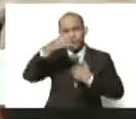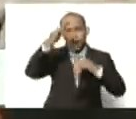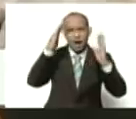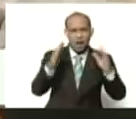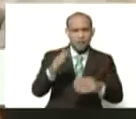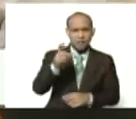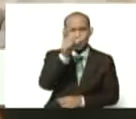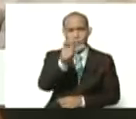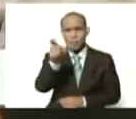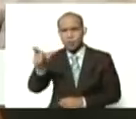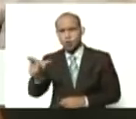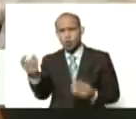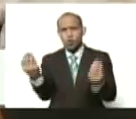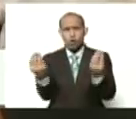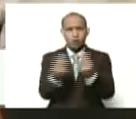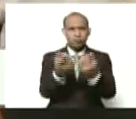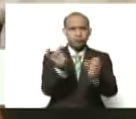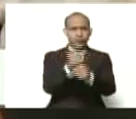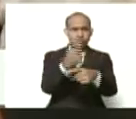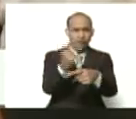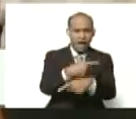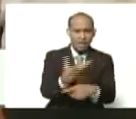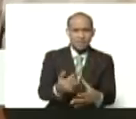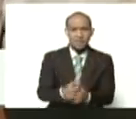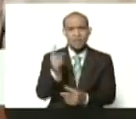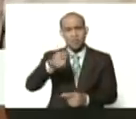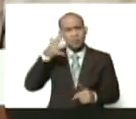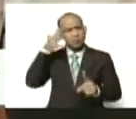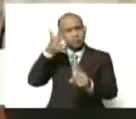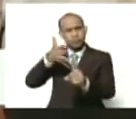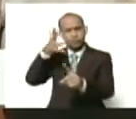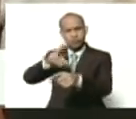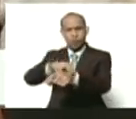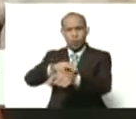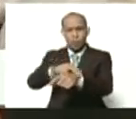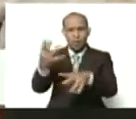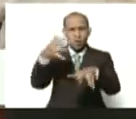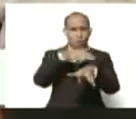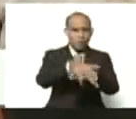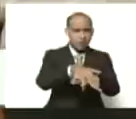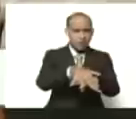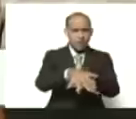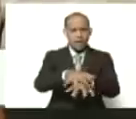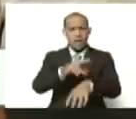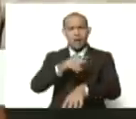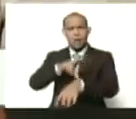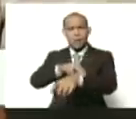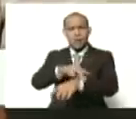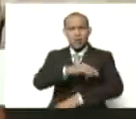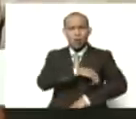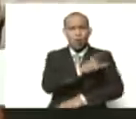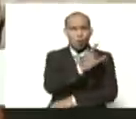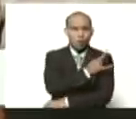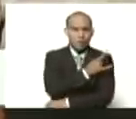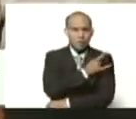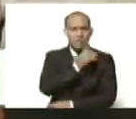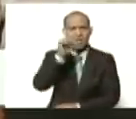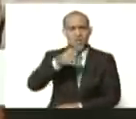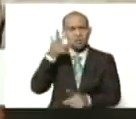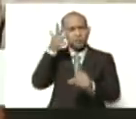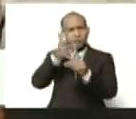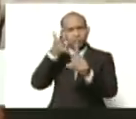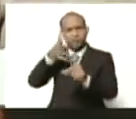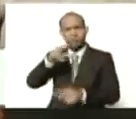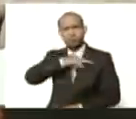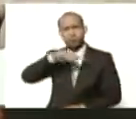pacientes con cáncer, sino de formar a aquellos muchachos médicos integrales y médicos de universidades convencionales que serán el futuro